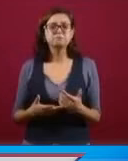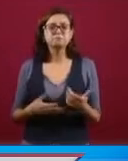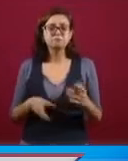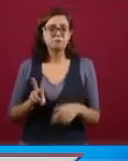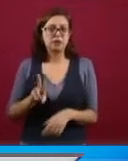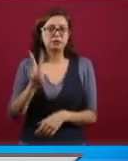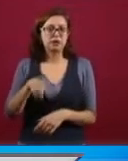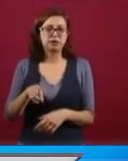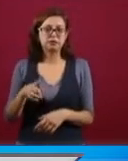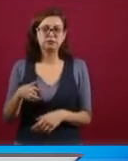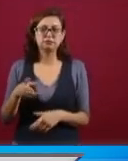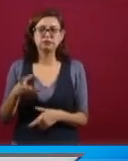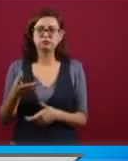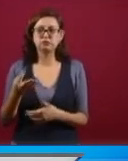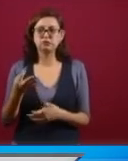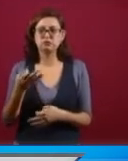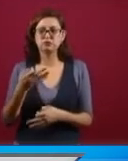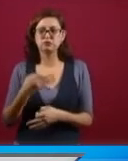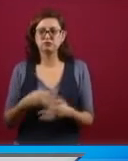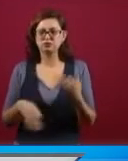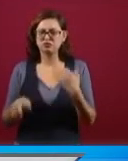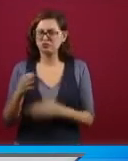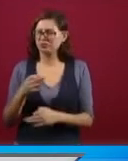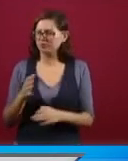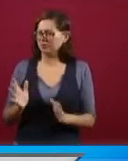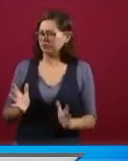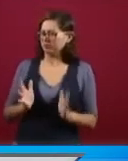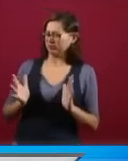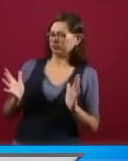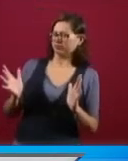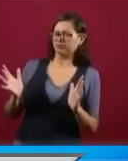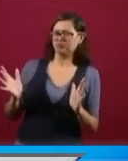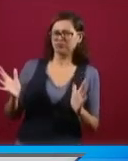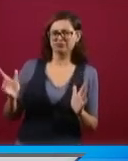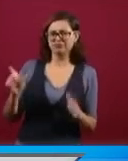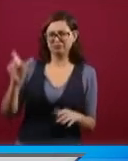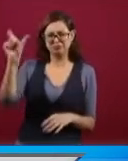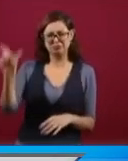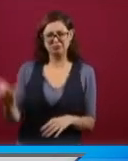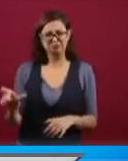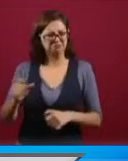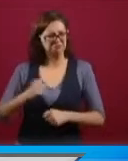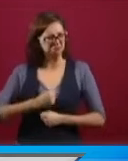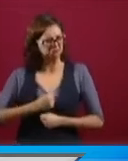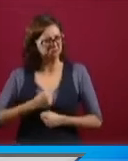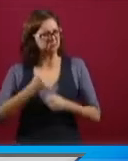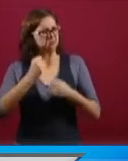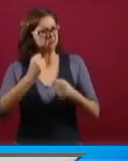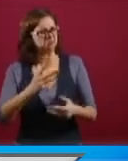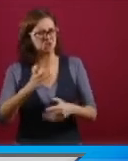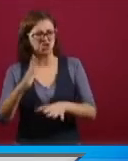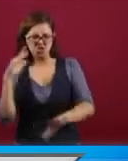Interjet. Porque es una expresión pues muy fuerte, una cosa muy